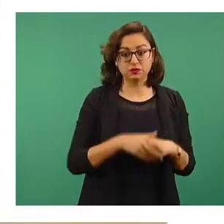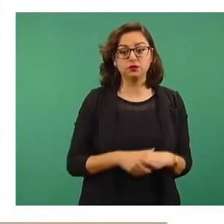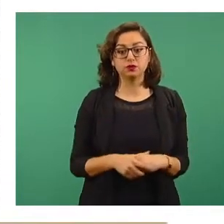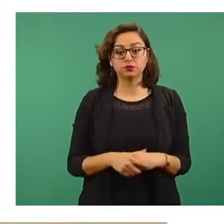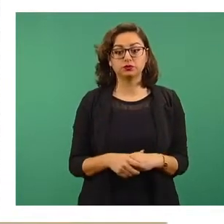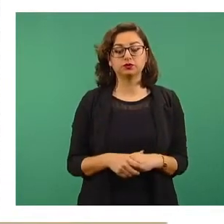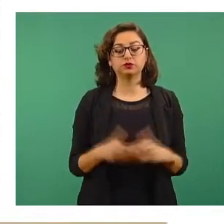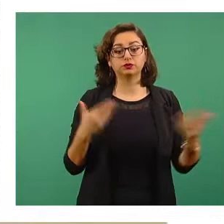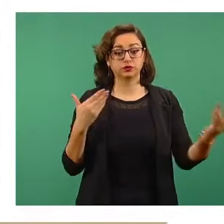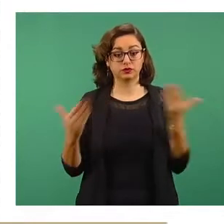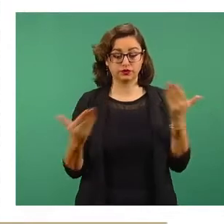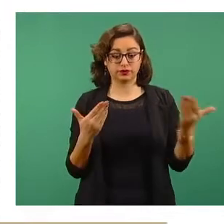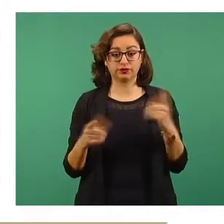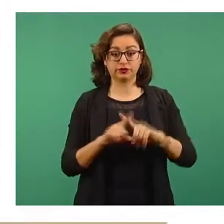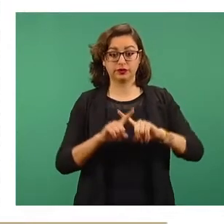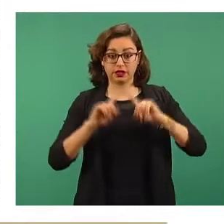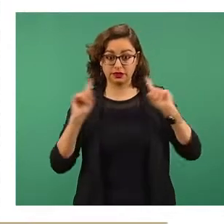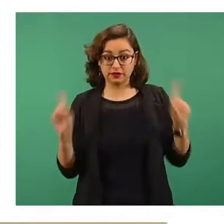13 pesos con 99 centavos, comparado con